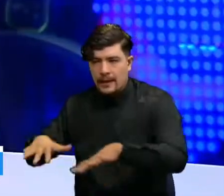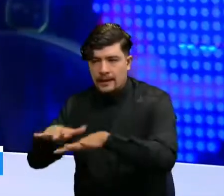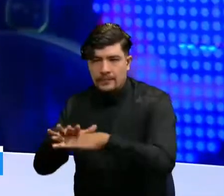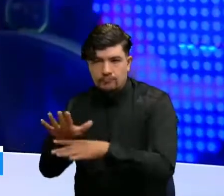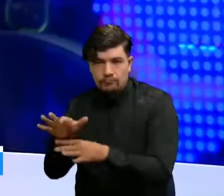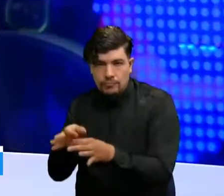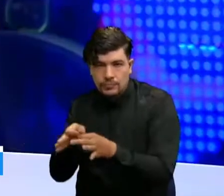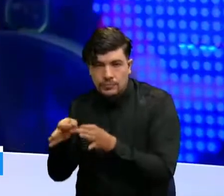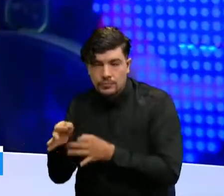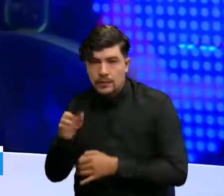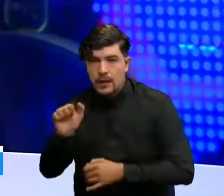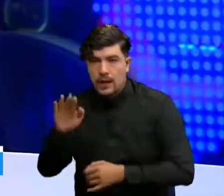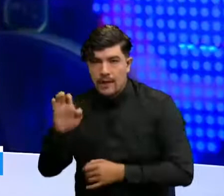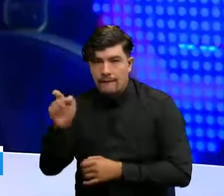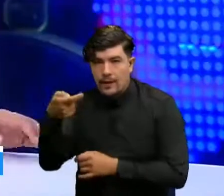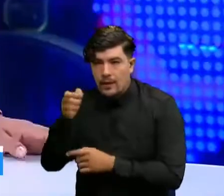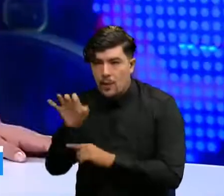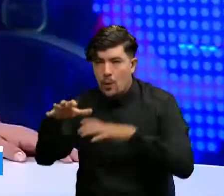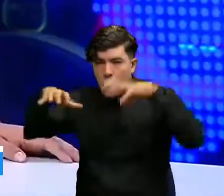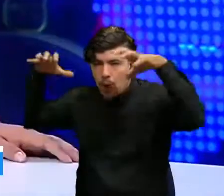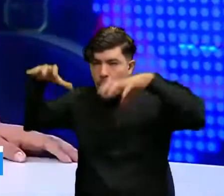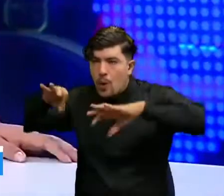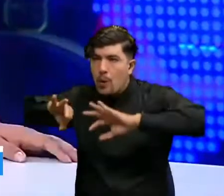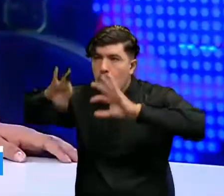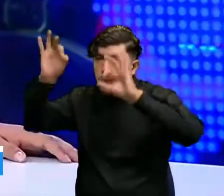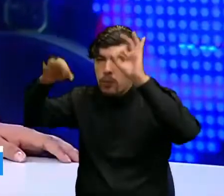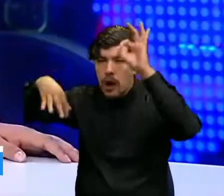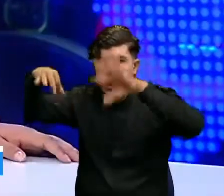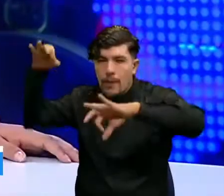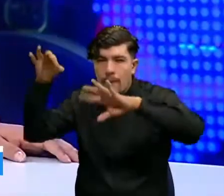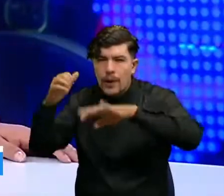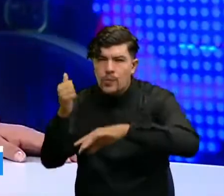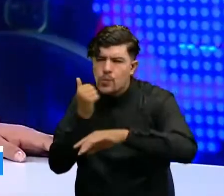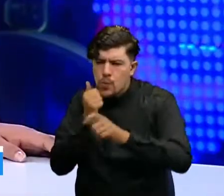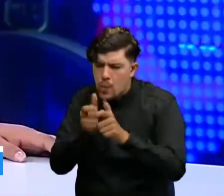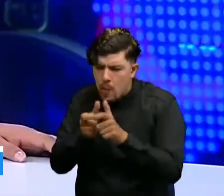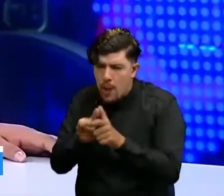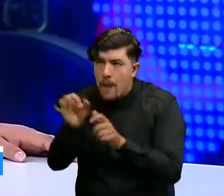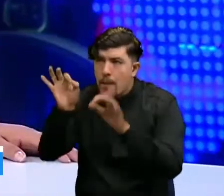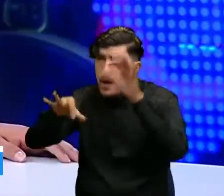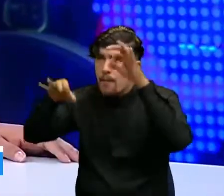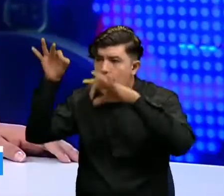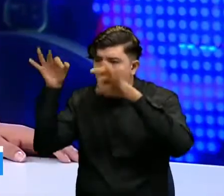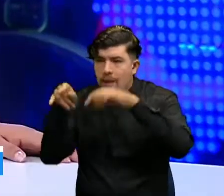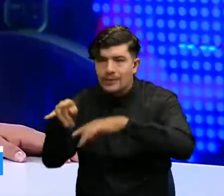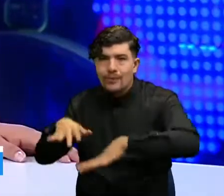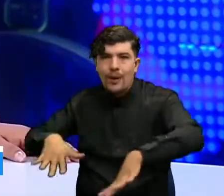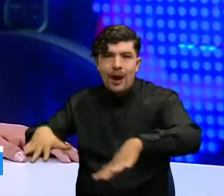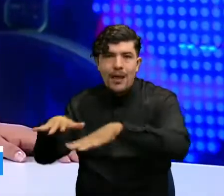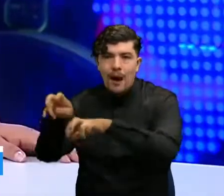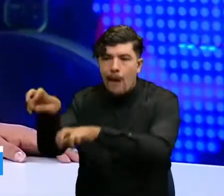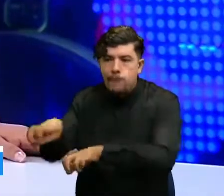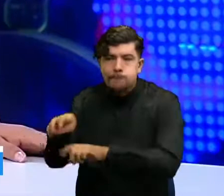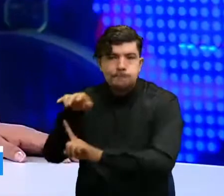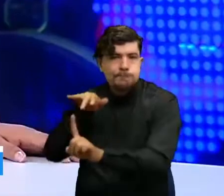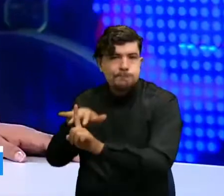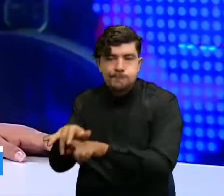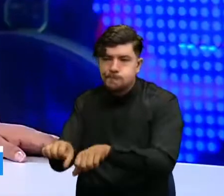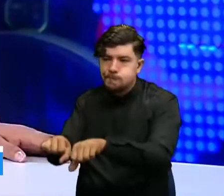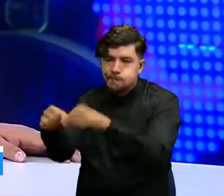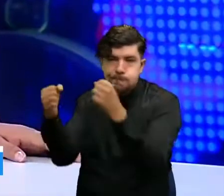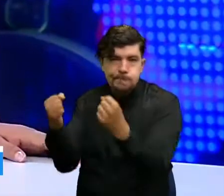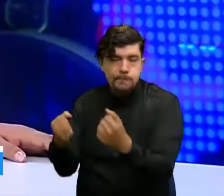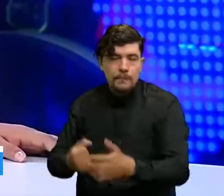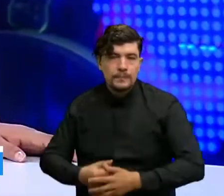Ábrego, acabando con los cultivos de tabaco y cebolla. Desde la Oficina de Gestión de Riesgo de Desastres de ese municipio se entregó